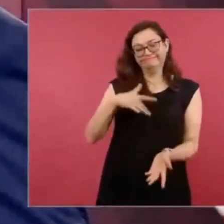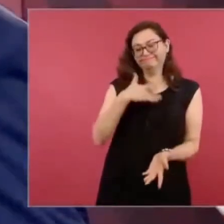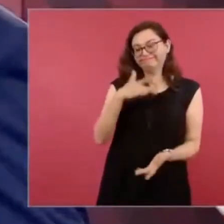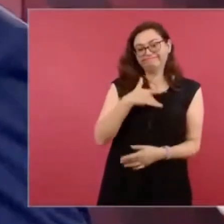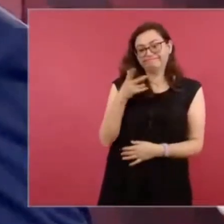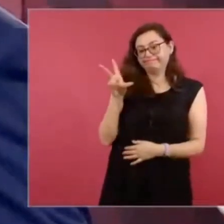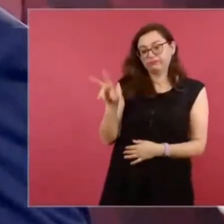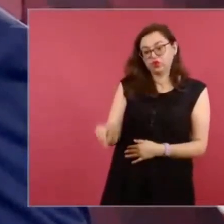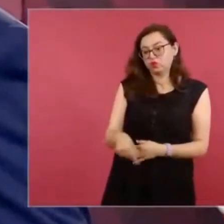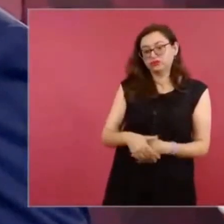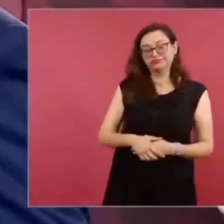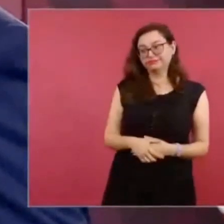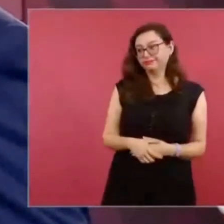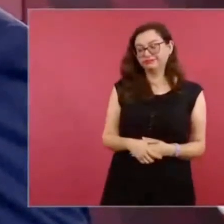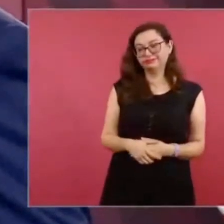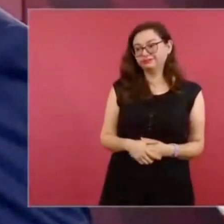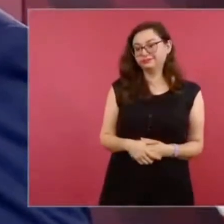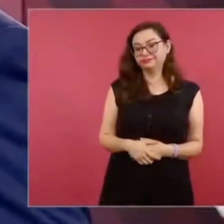mal.